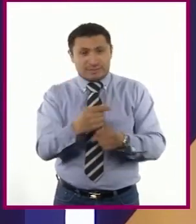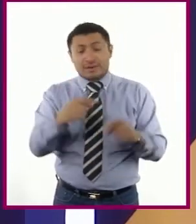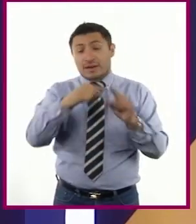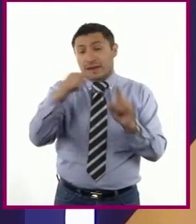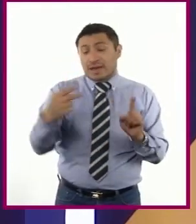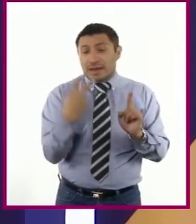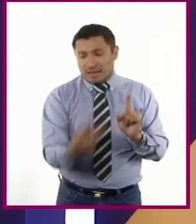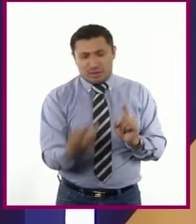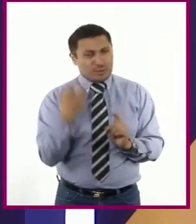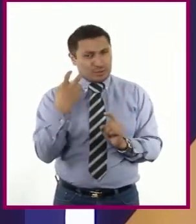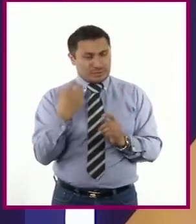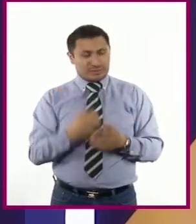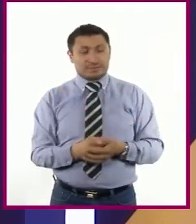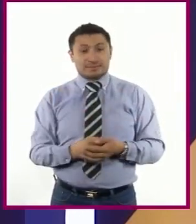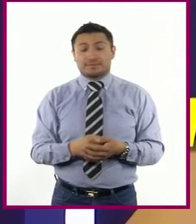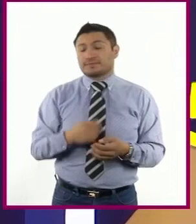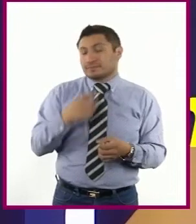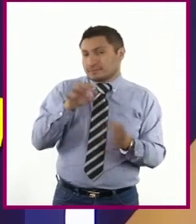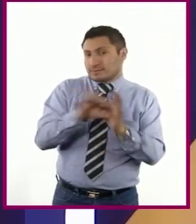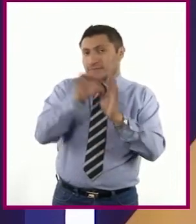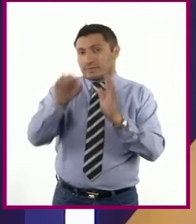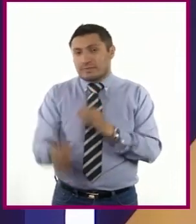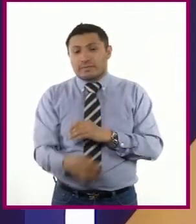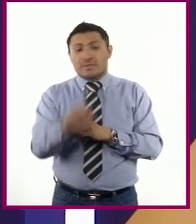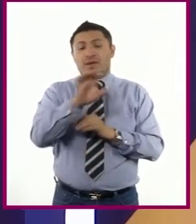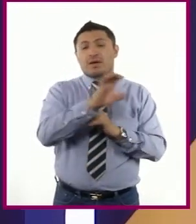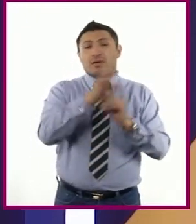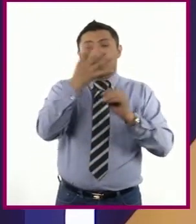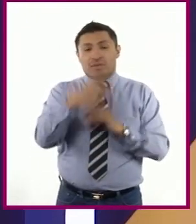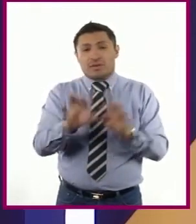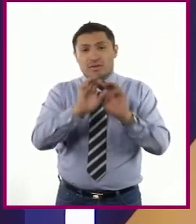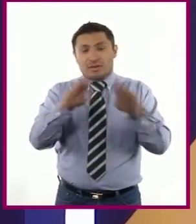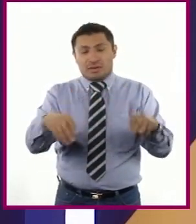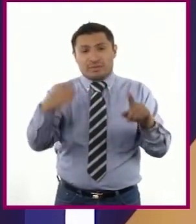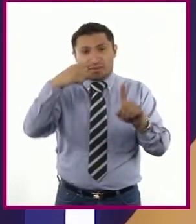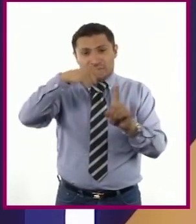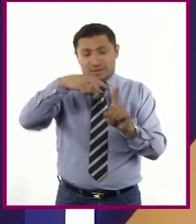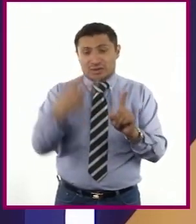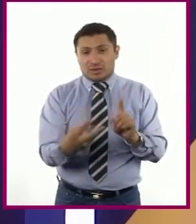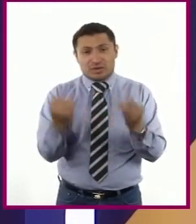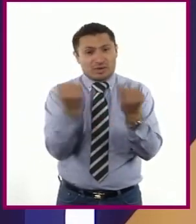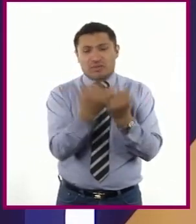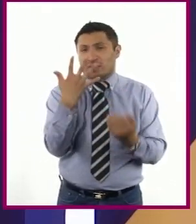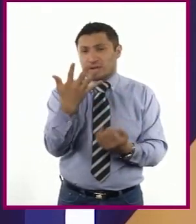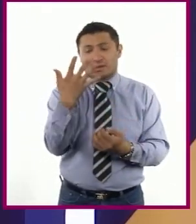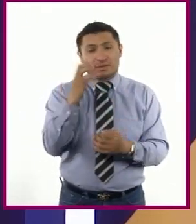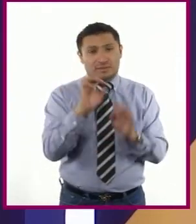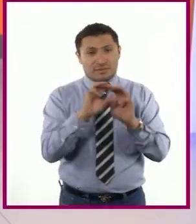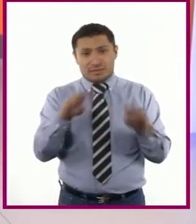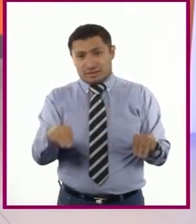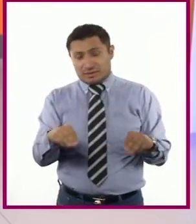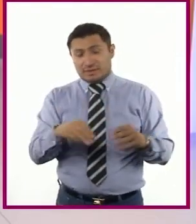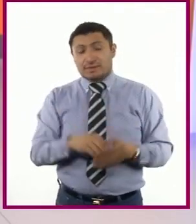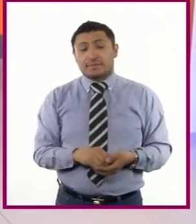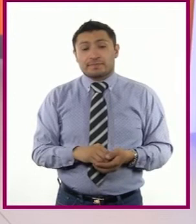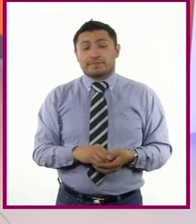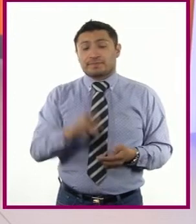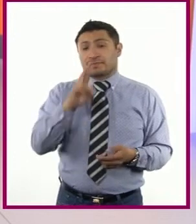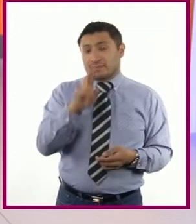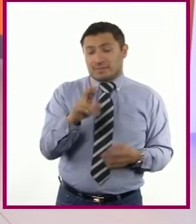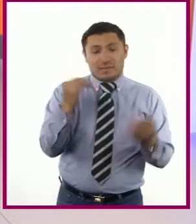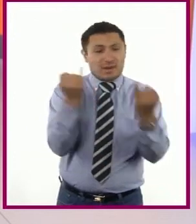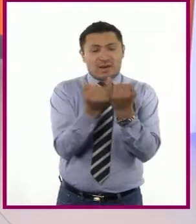la medida del diámetro. En este caso, 10 centímetros entre 2 es igual a 5 centímetros. El radio